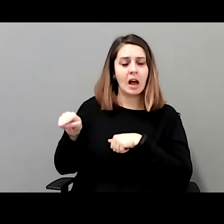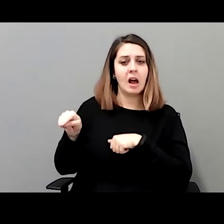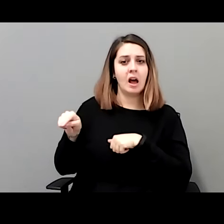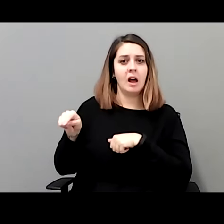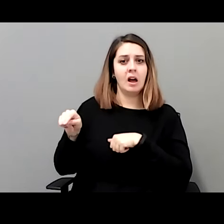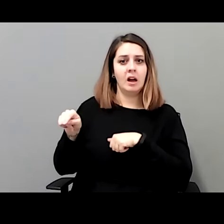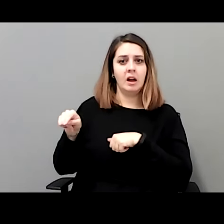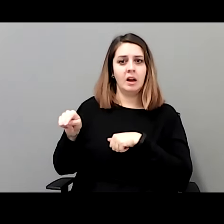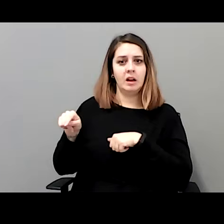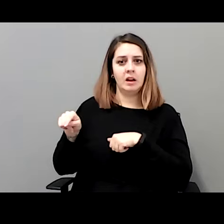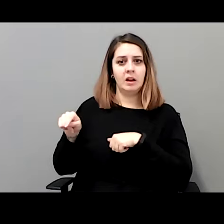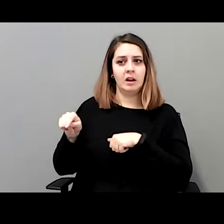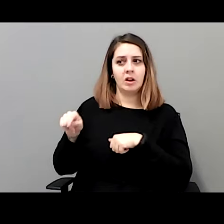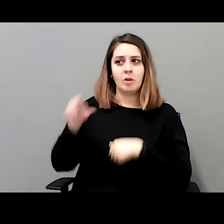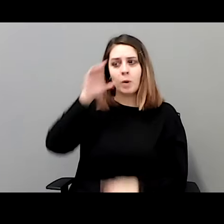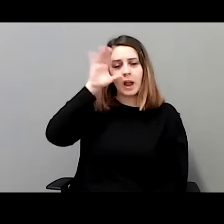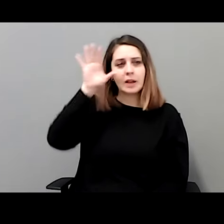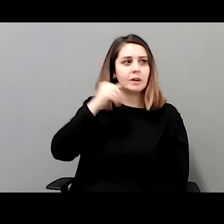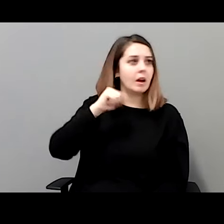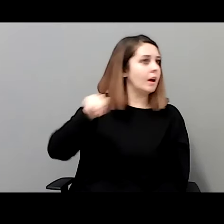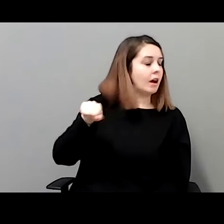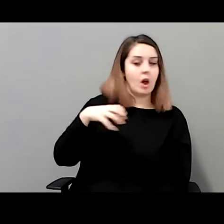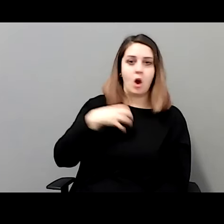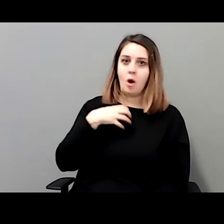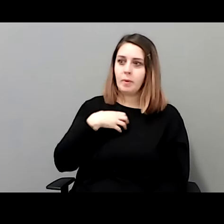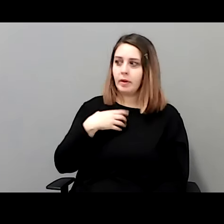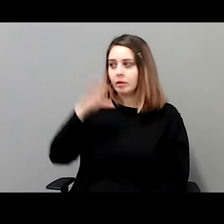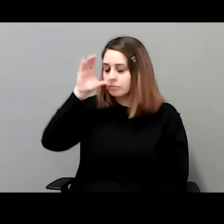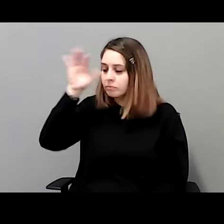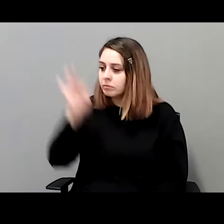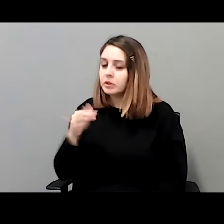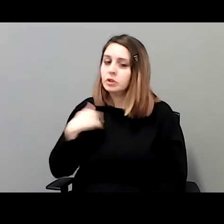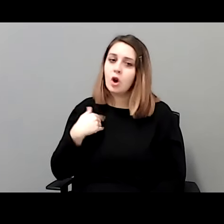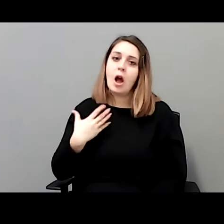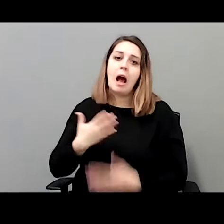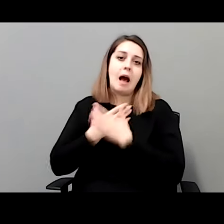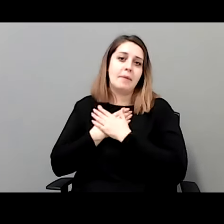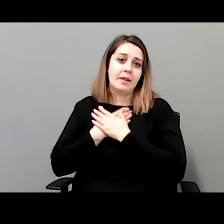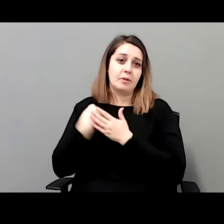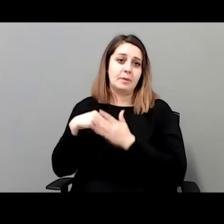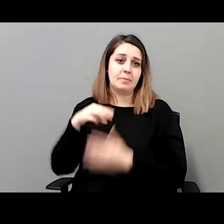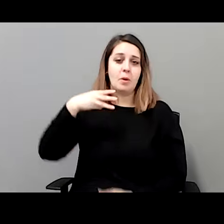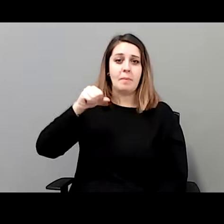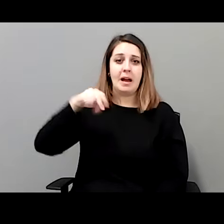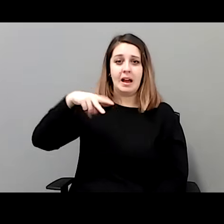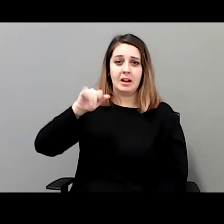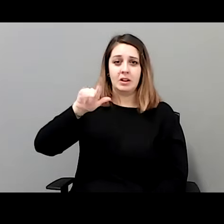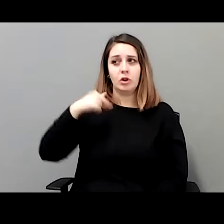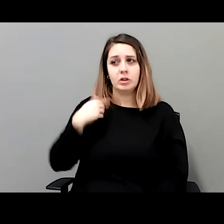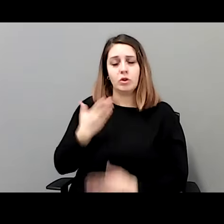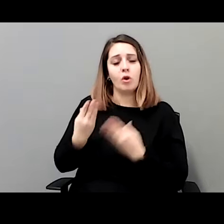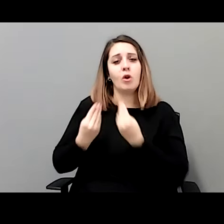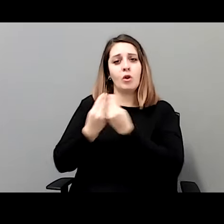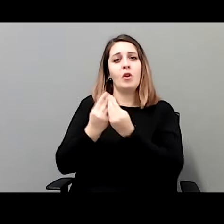no pueden dejar de ser escuchadas, ¿no? Entonces me uno a ese abrazo que mandaba Manoli a toda